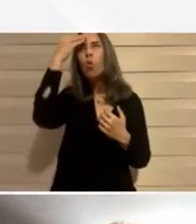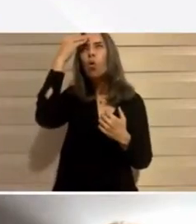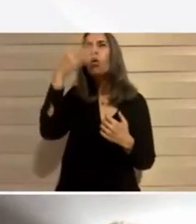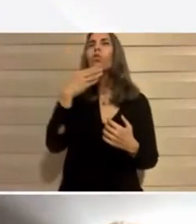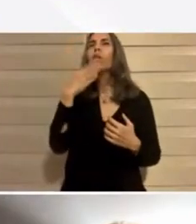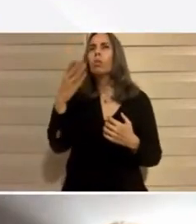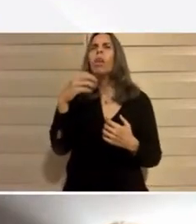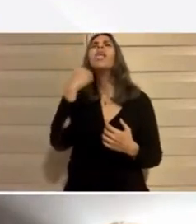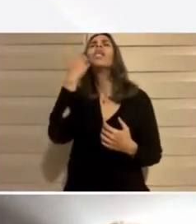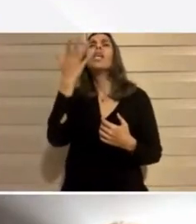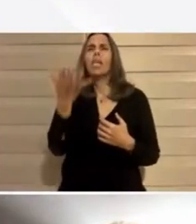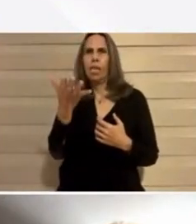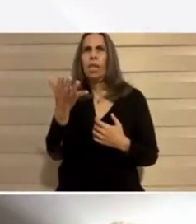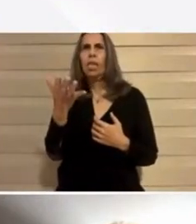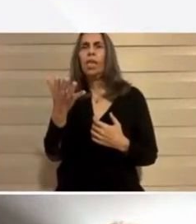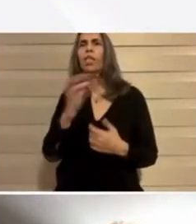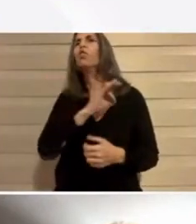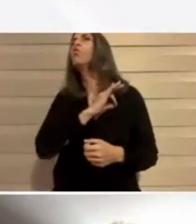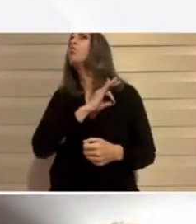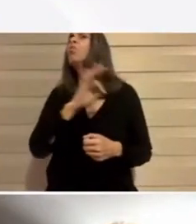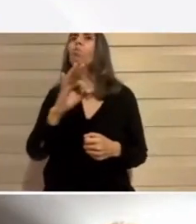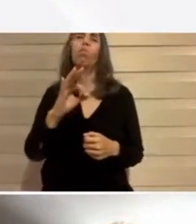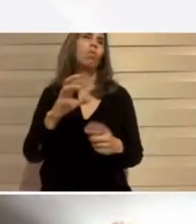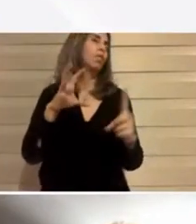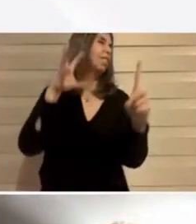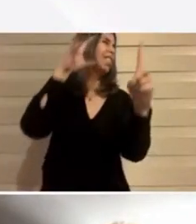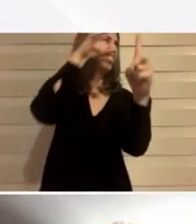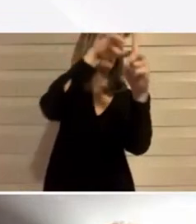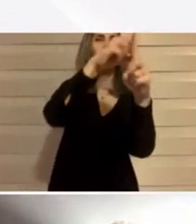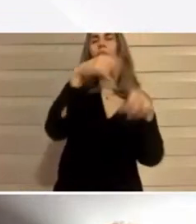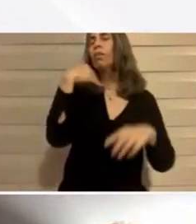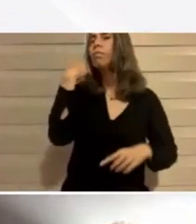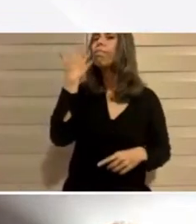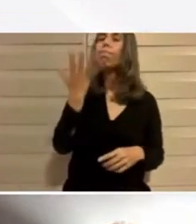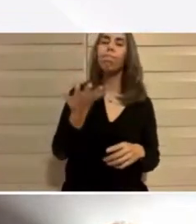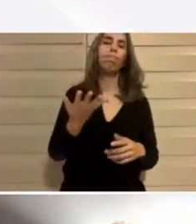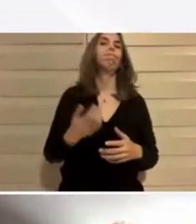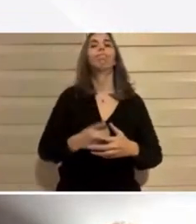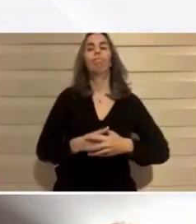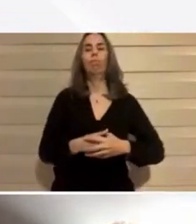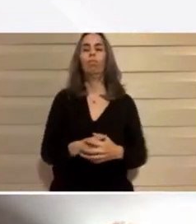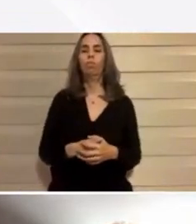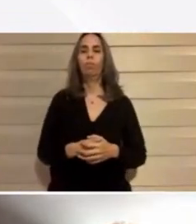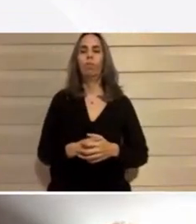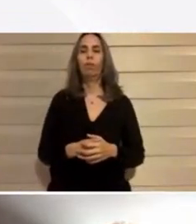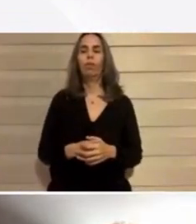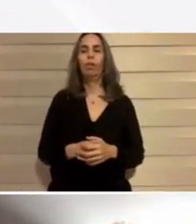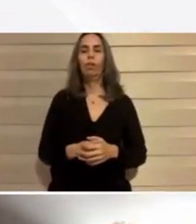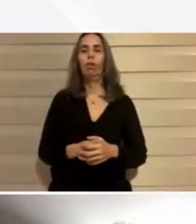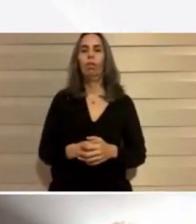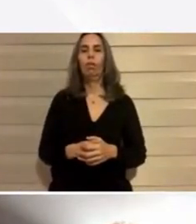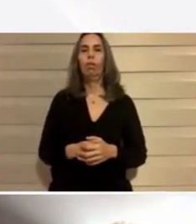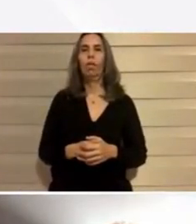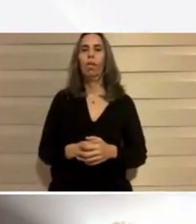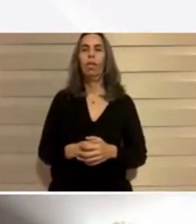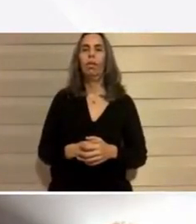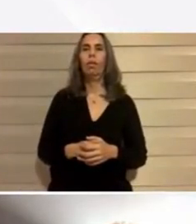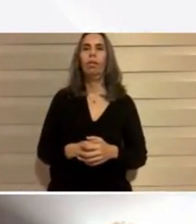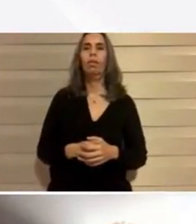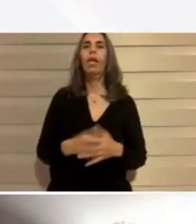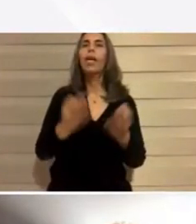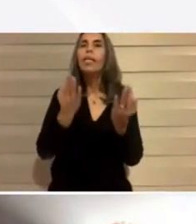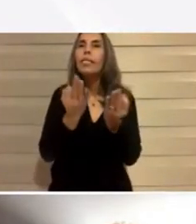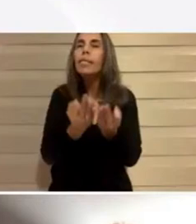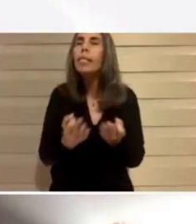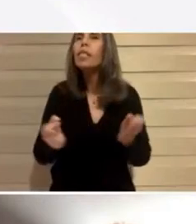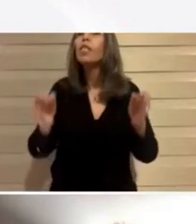la comprensión y el conocimiento de muchas otras cosas. Por otra parte, es importante reconocer que los museos son